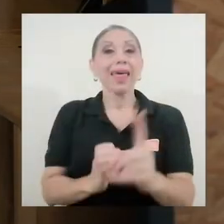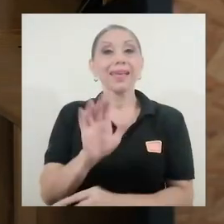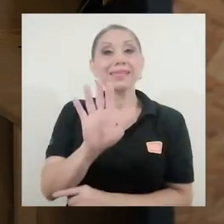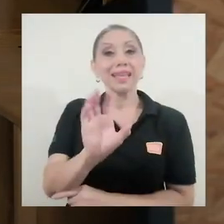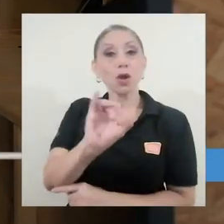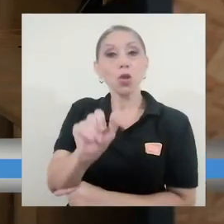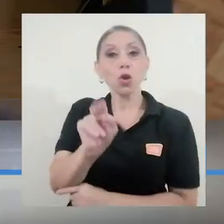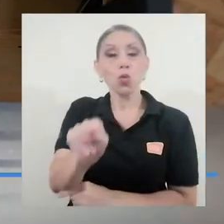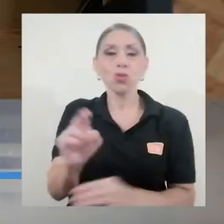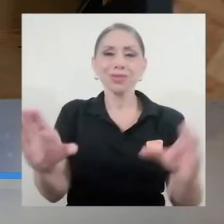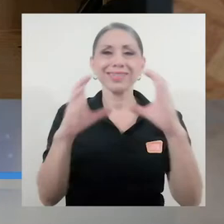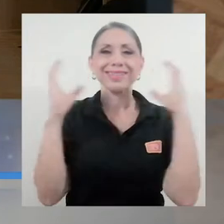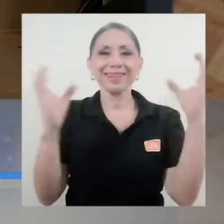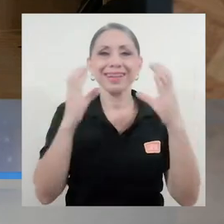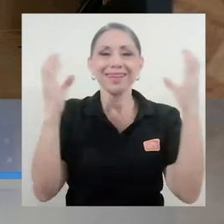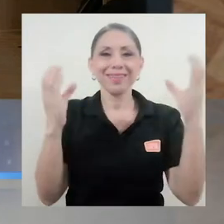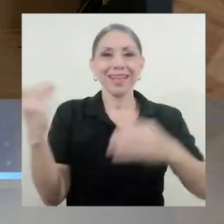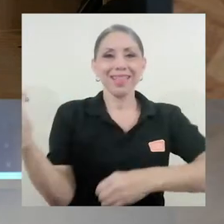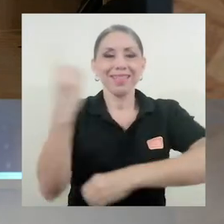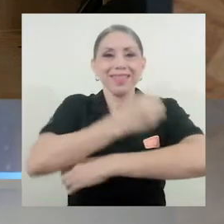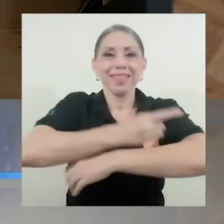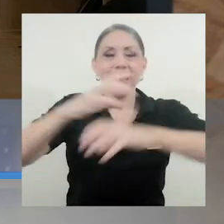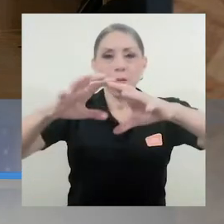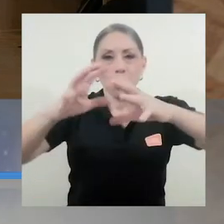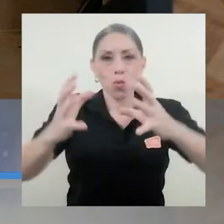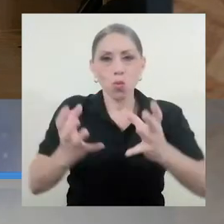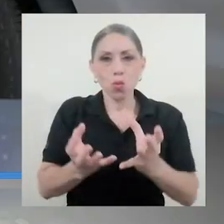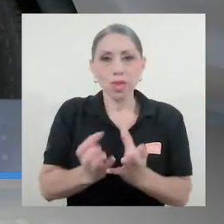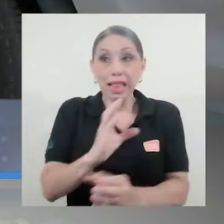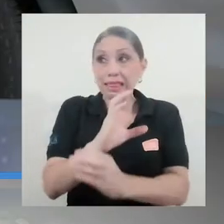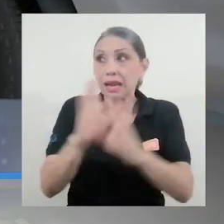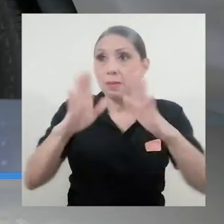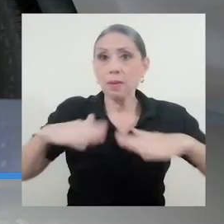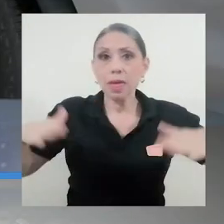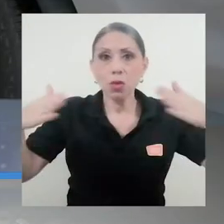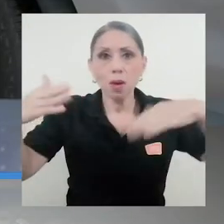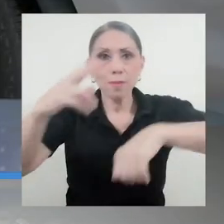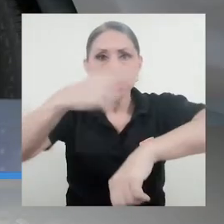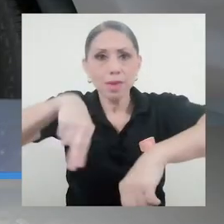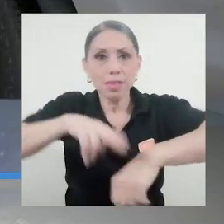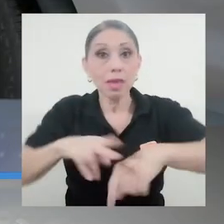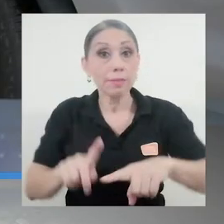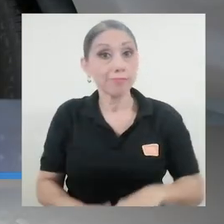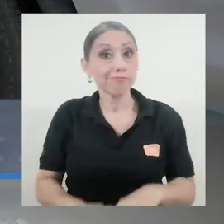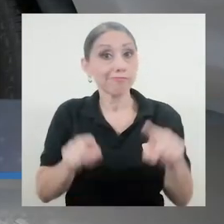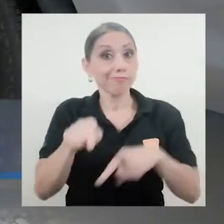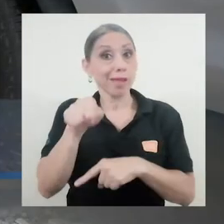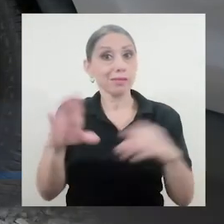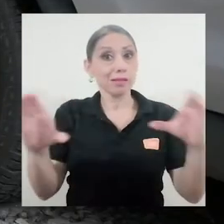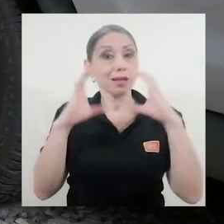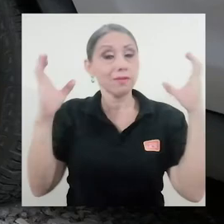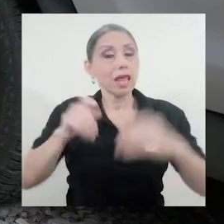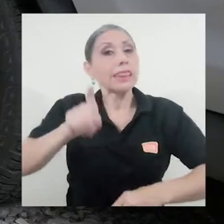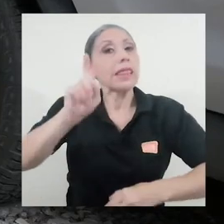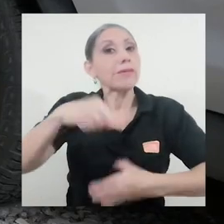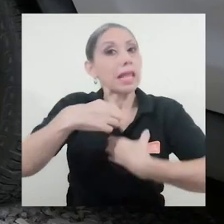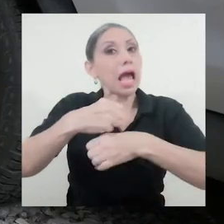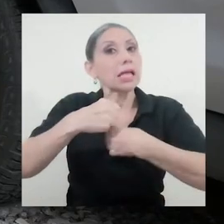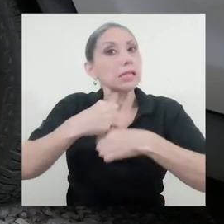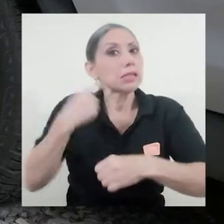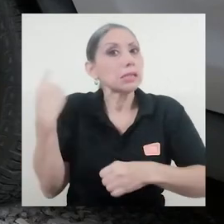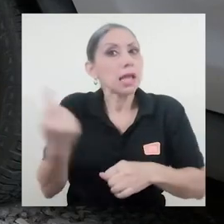Cada 5 de junio se celebra el Día Mundial del Medio Ambiente. Sin embargo, esta es una celebración que debería